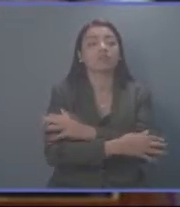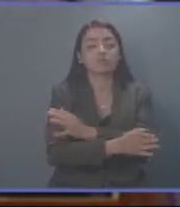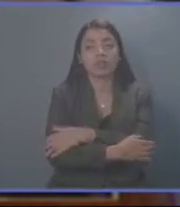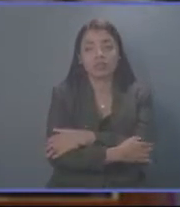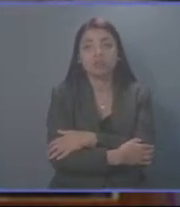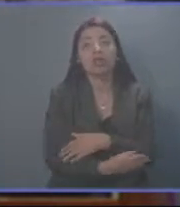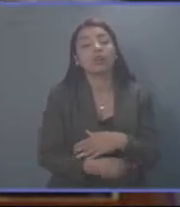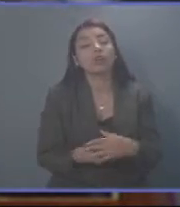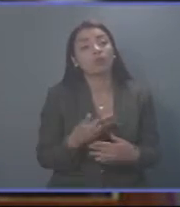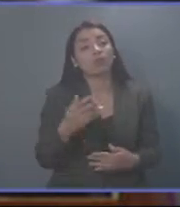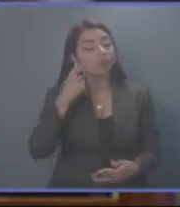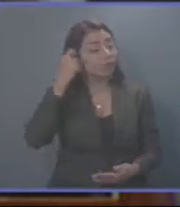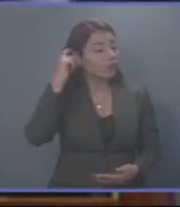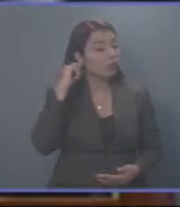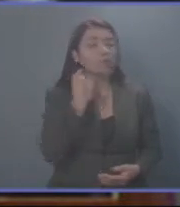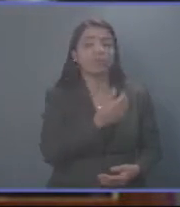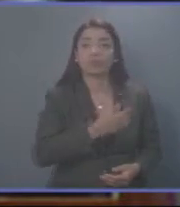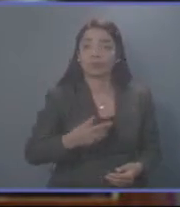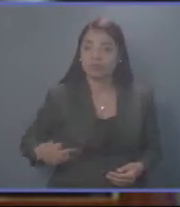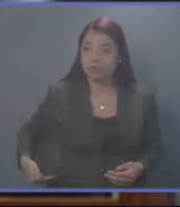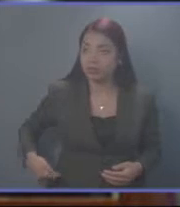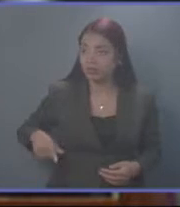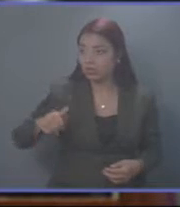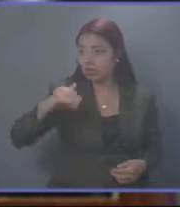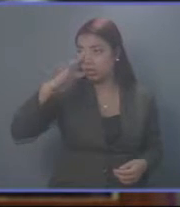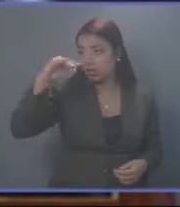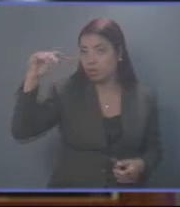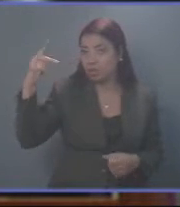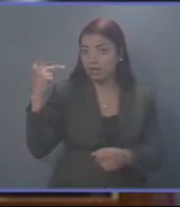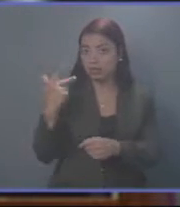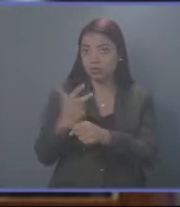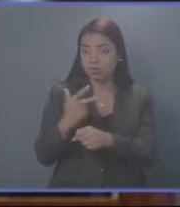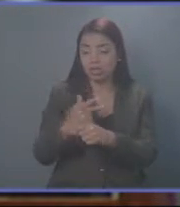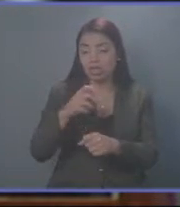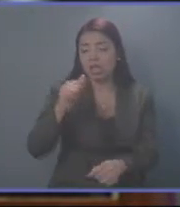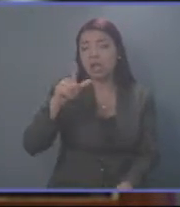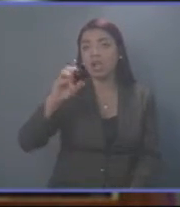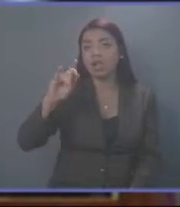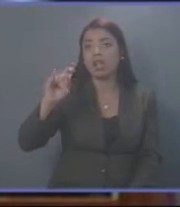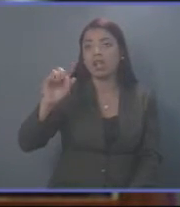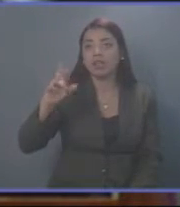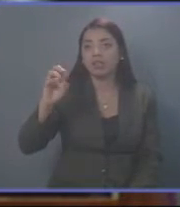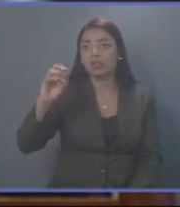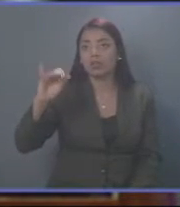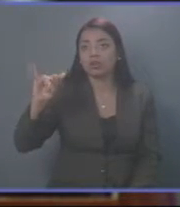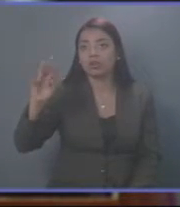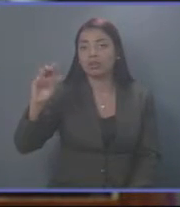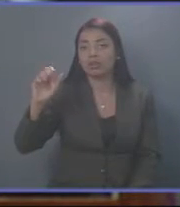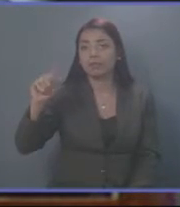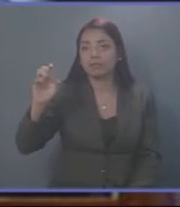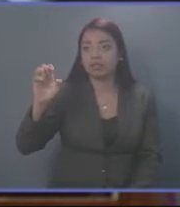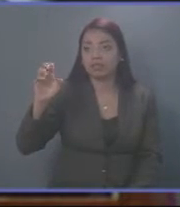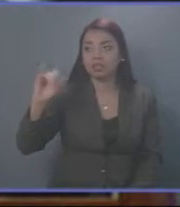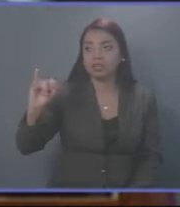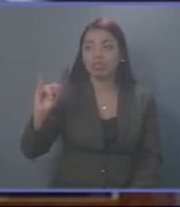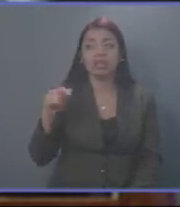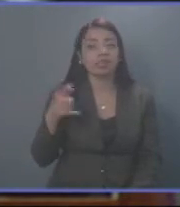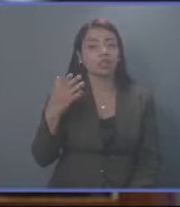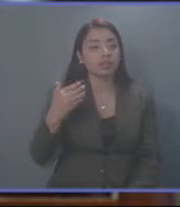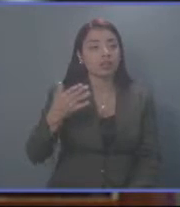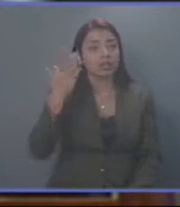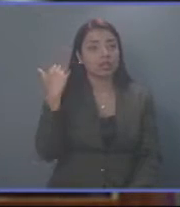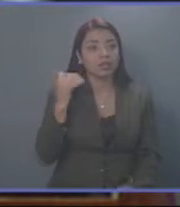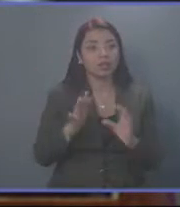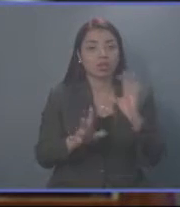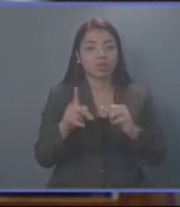al presidente electo de la hermana República de Guatemala, Alejandro Yamatei, que el pasado